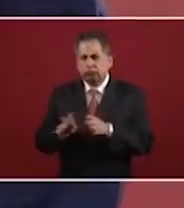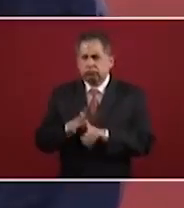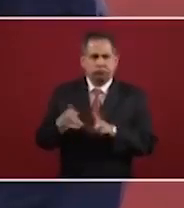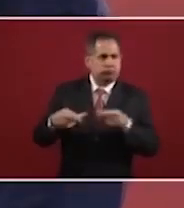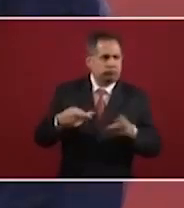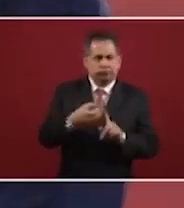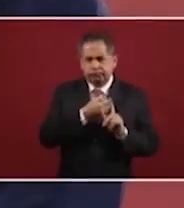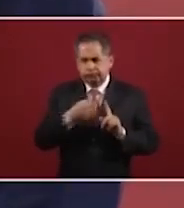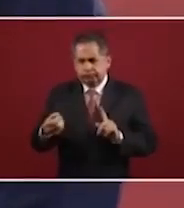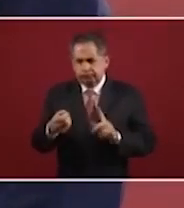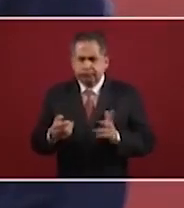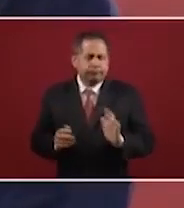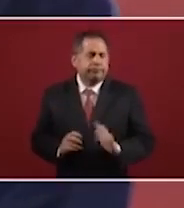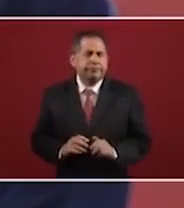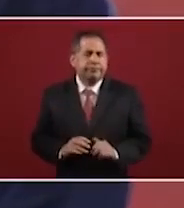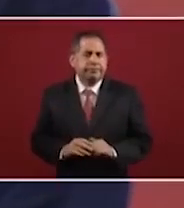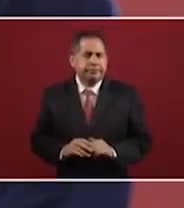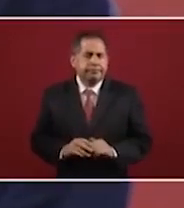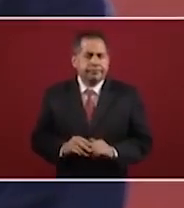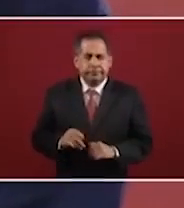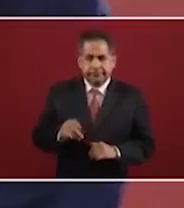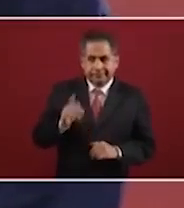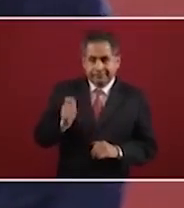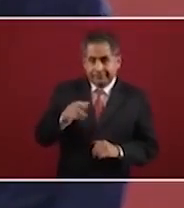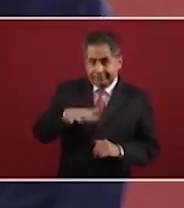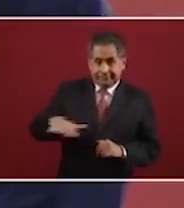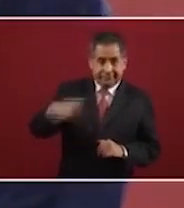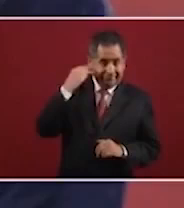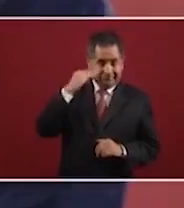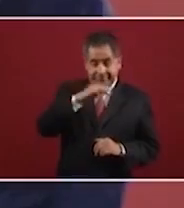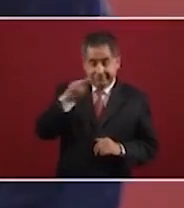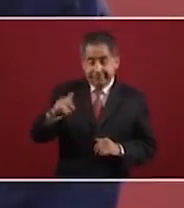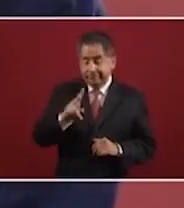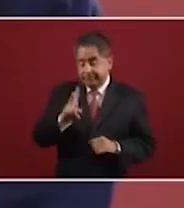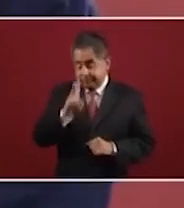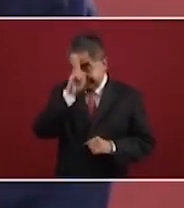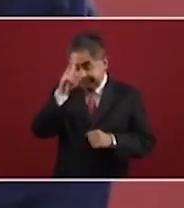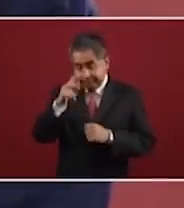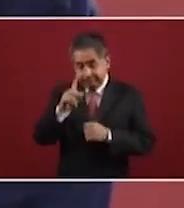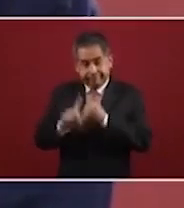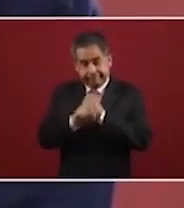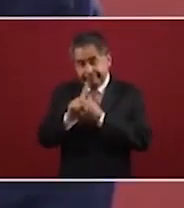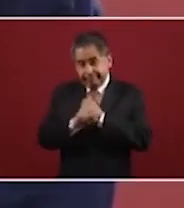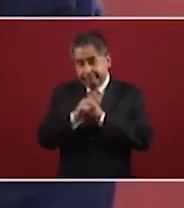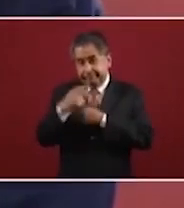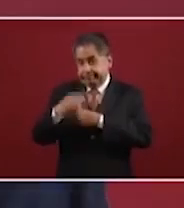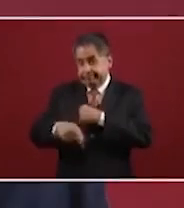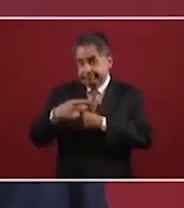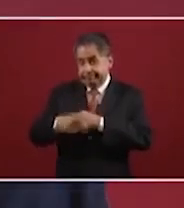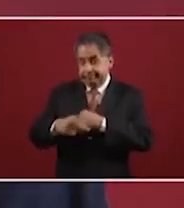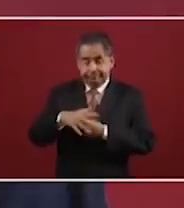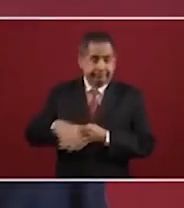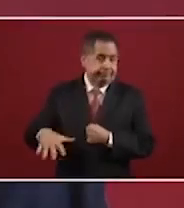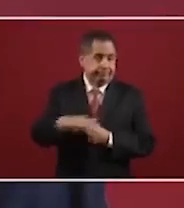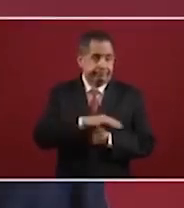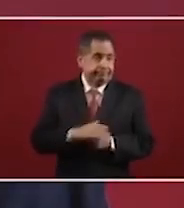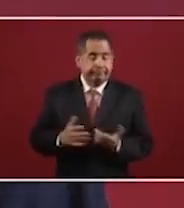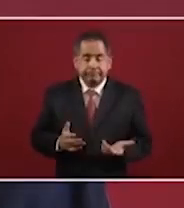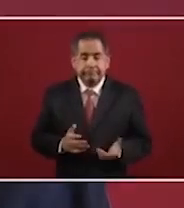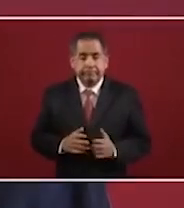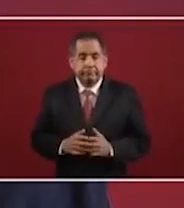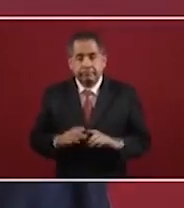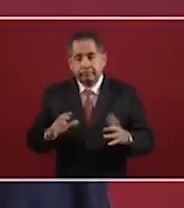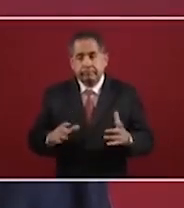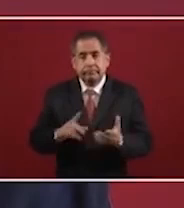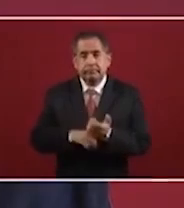adultos que trabajan todos los días para sacar adelante sus vidas en la guerra está permitido reconocer una derrota y eso no